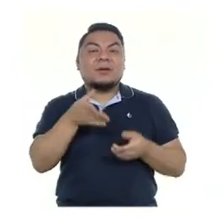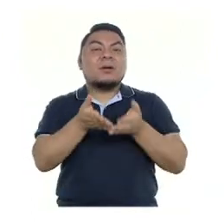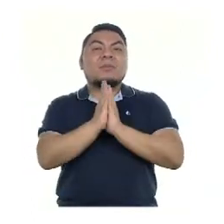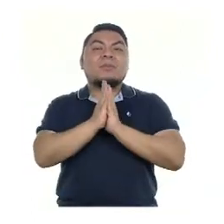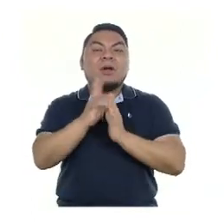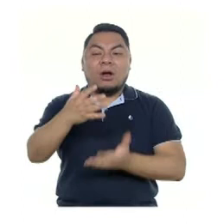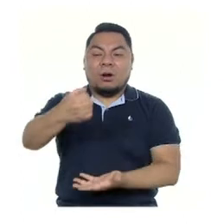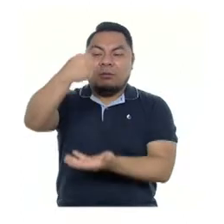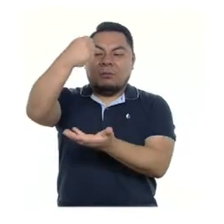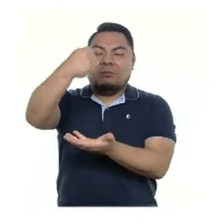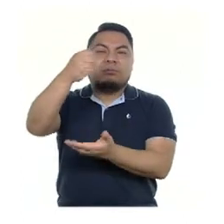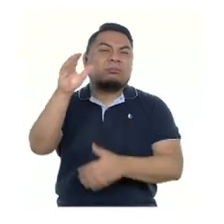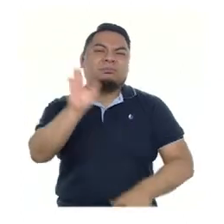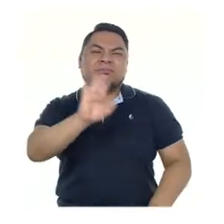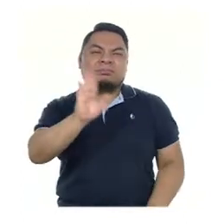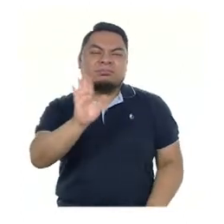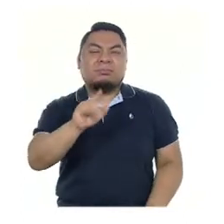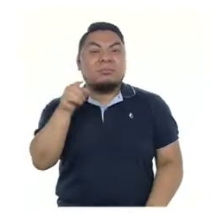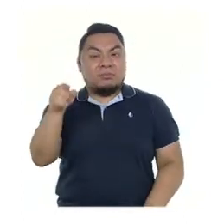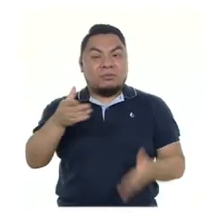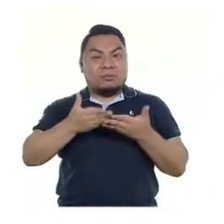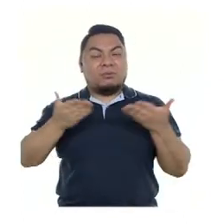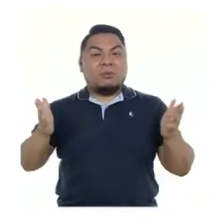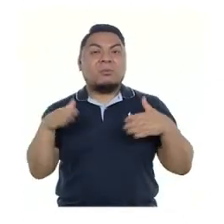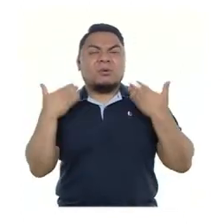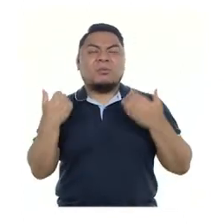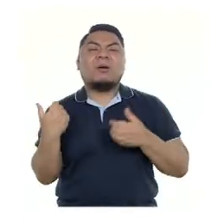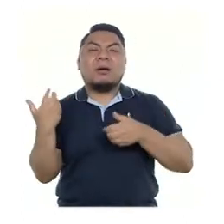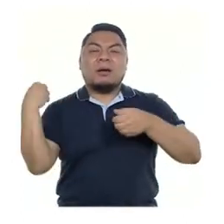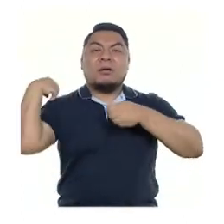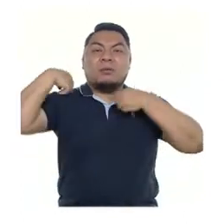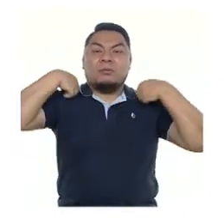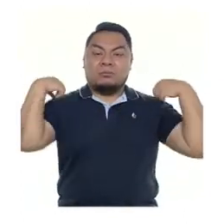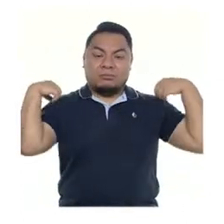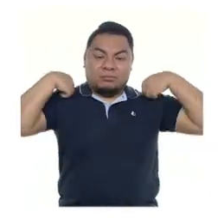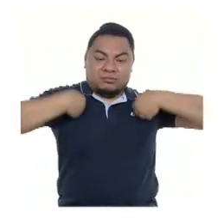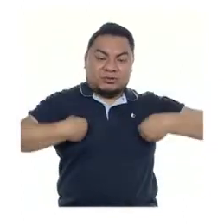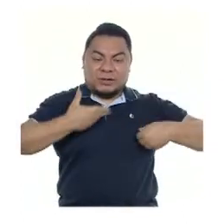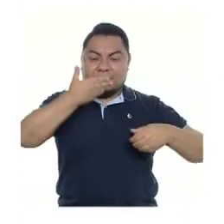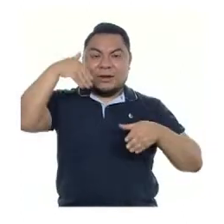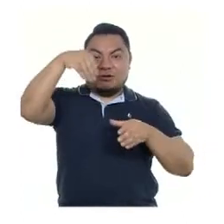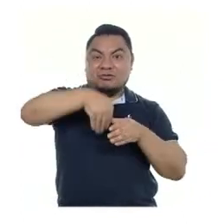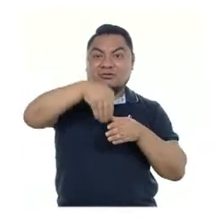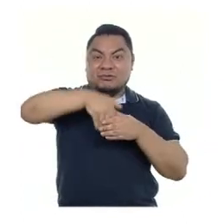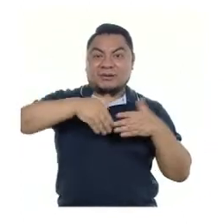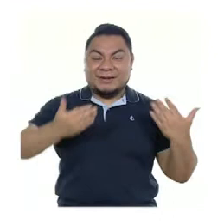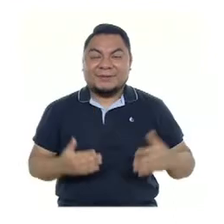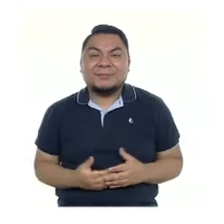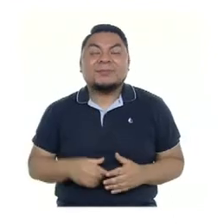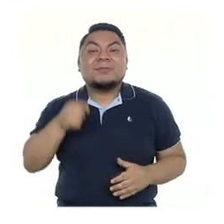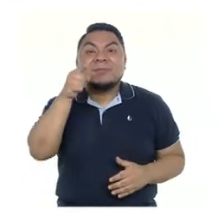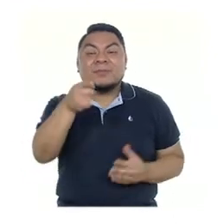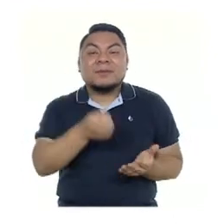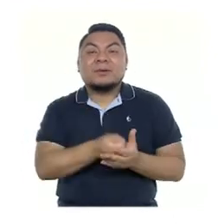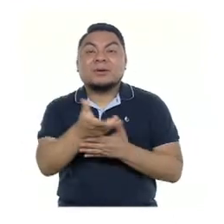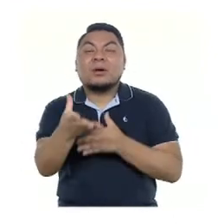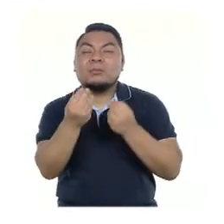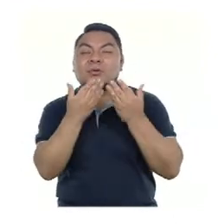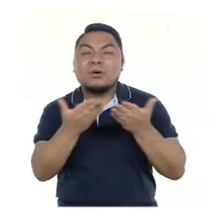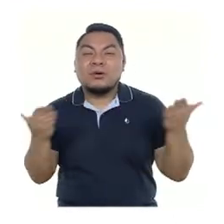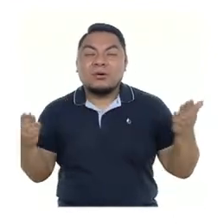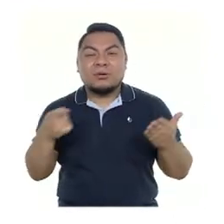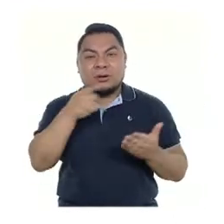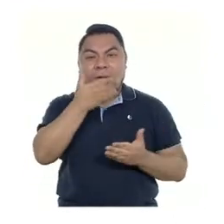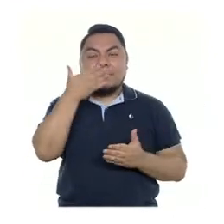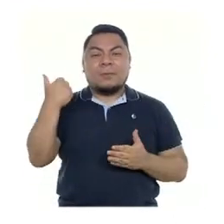plástico para productos que podemos llevar en la cartera o mochila. Si vamos a comprar muchas cosas, llevemos siempre